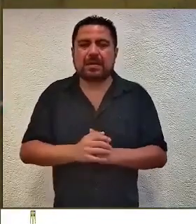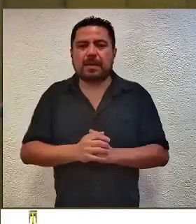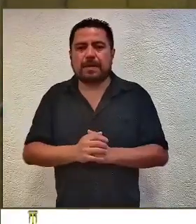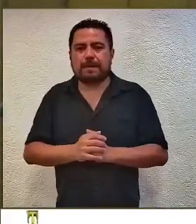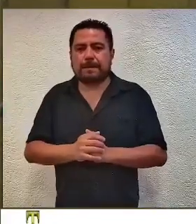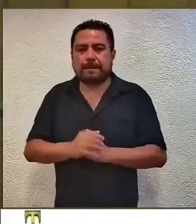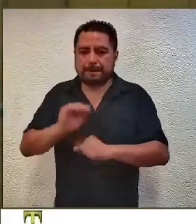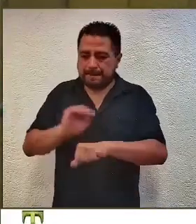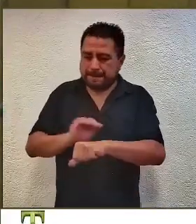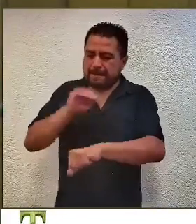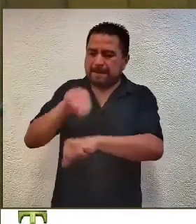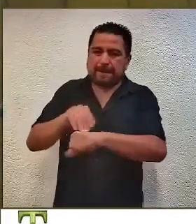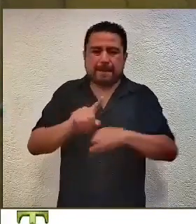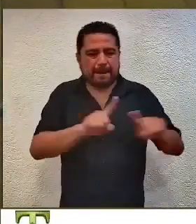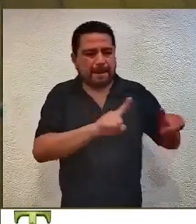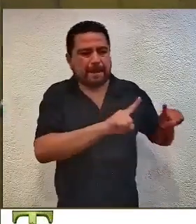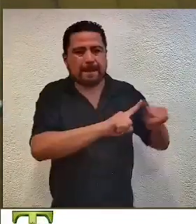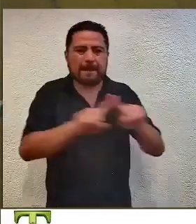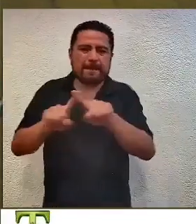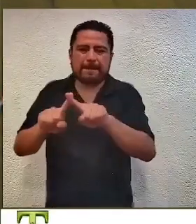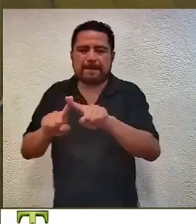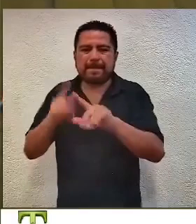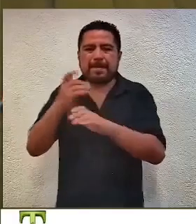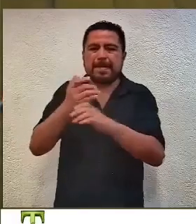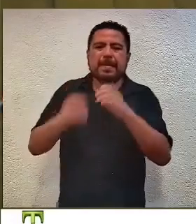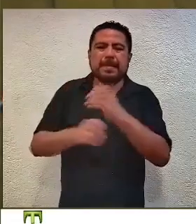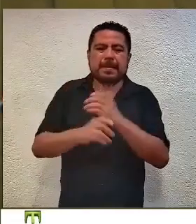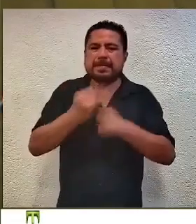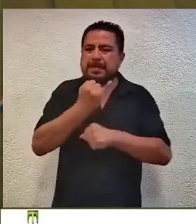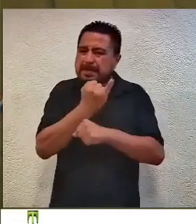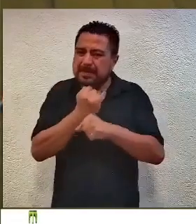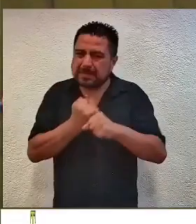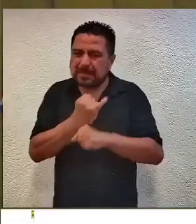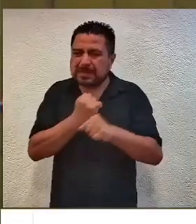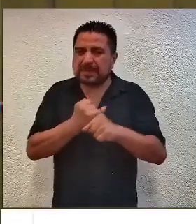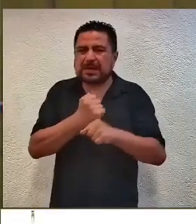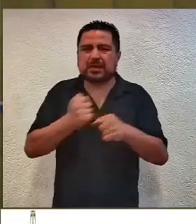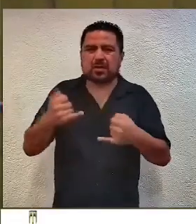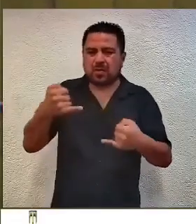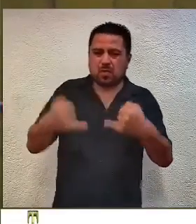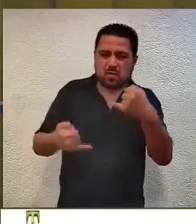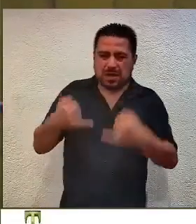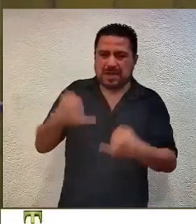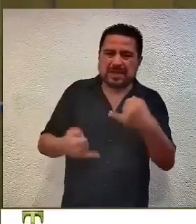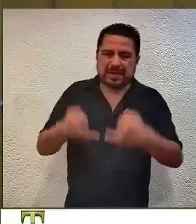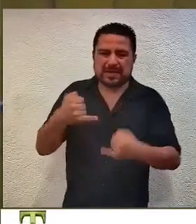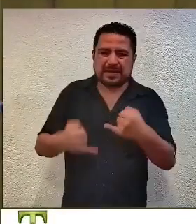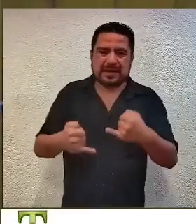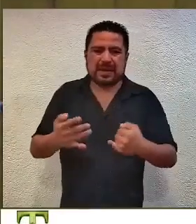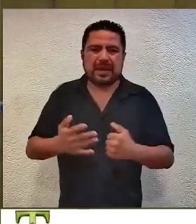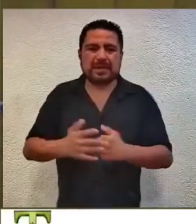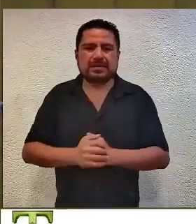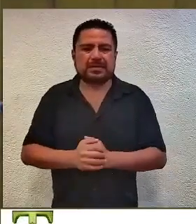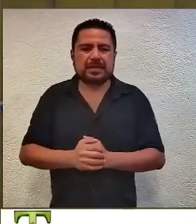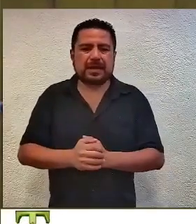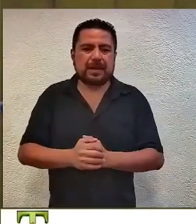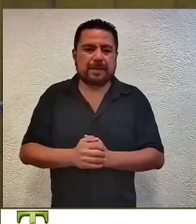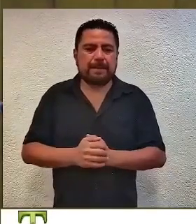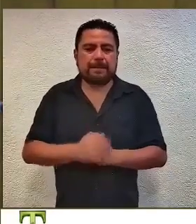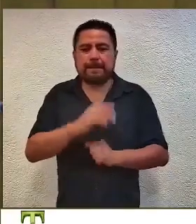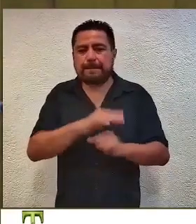tomaron varias vertientes de análisis jurídicas, desde luego, y